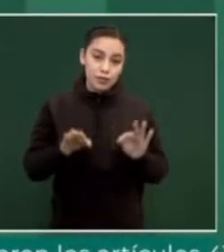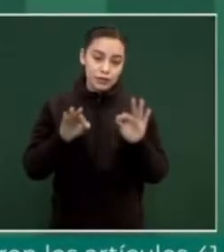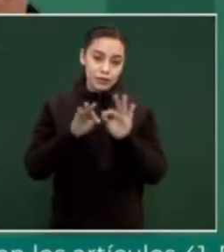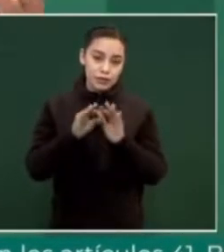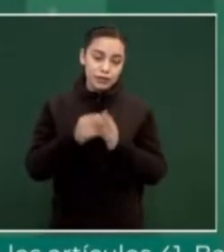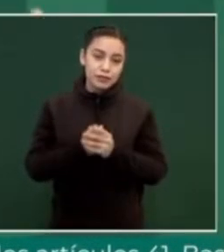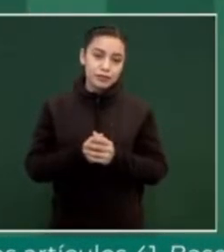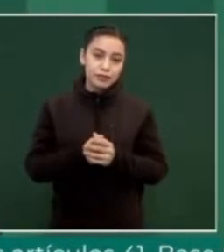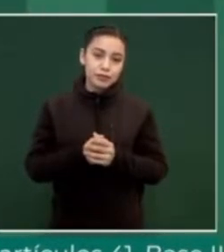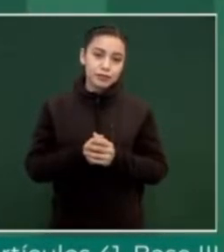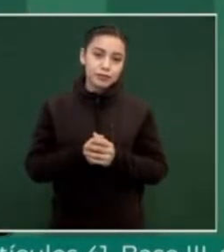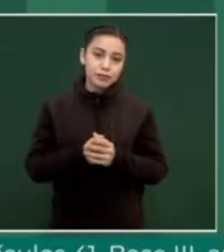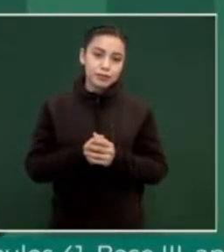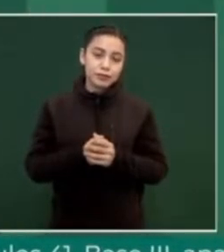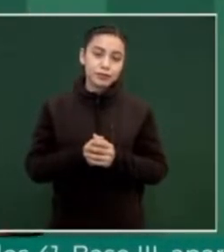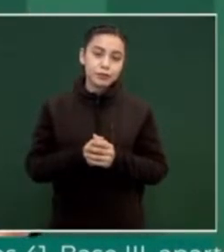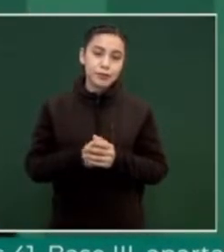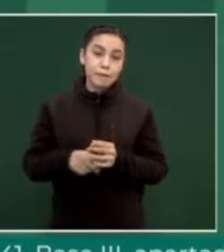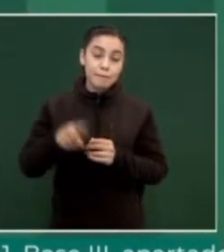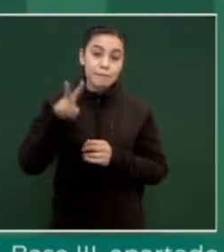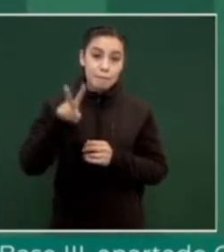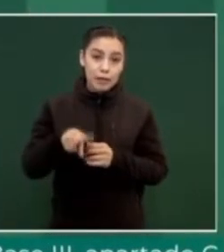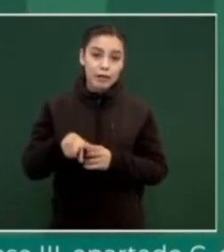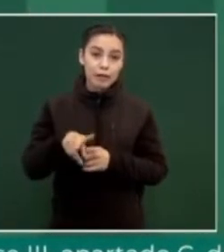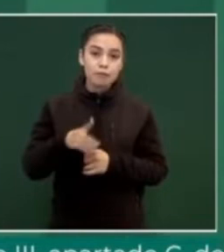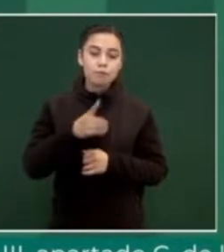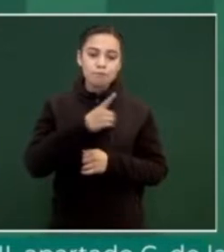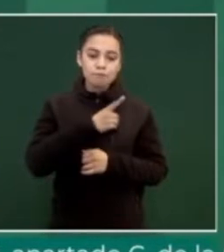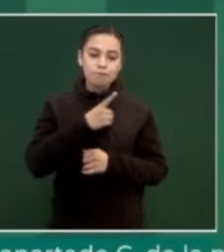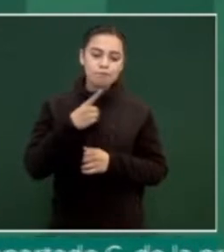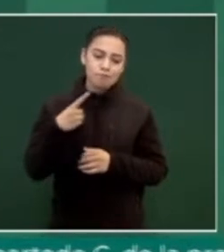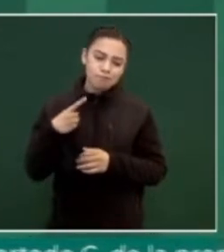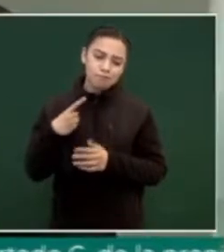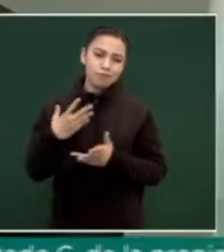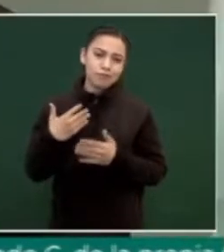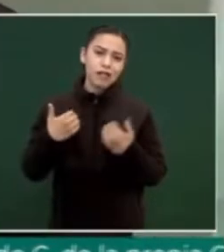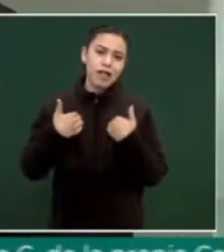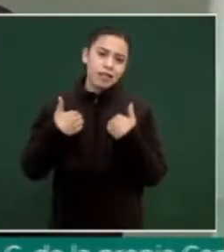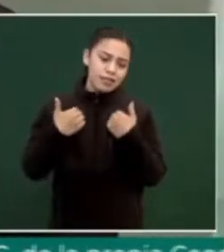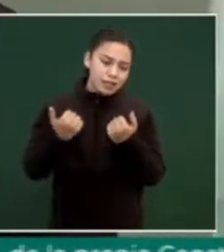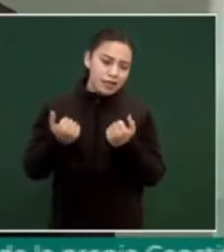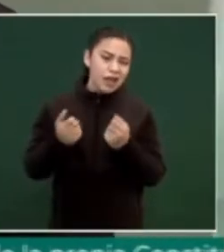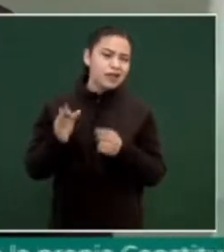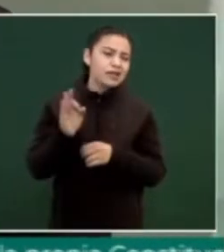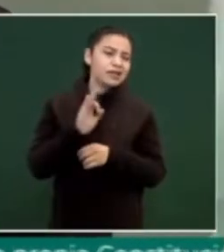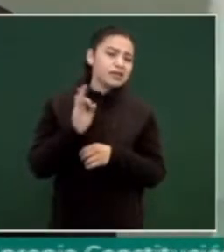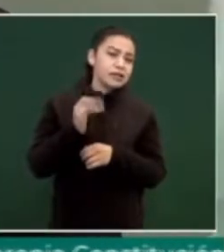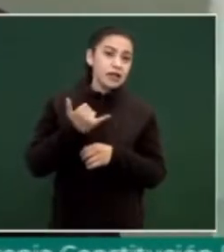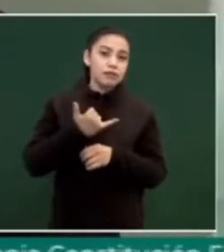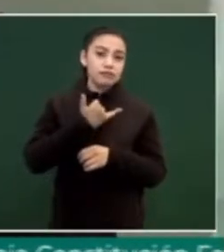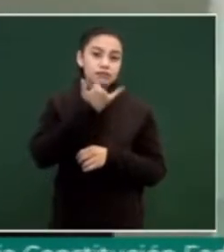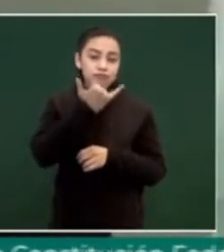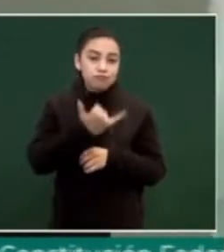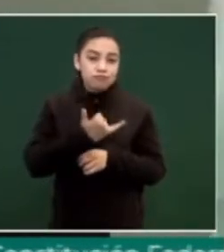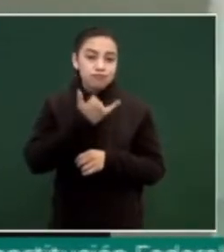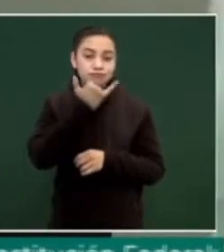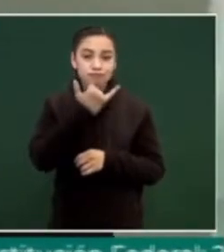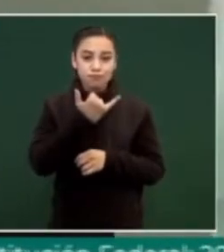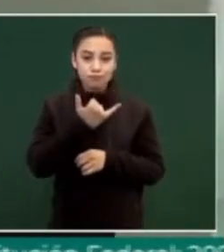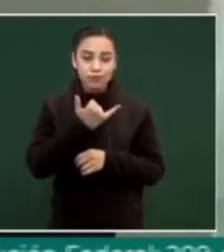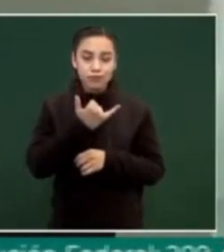hay que comprenderlos cometen un error y